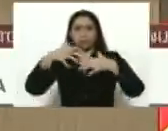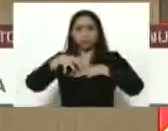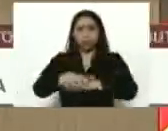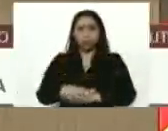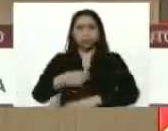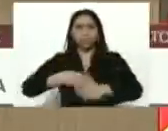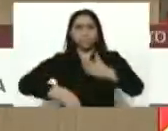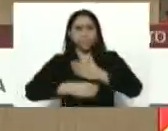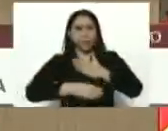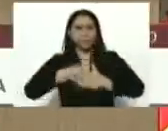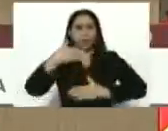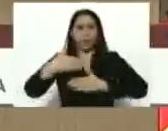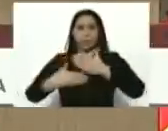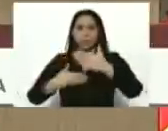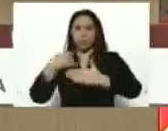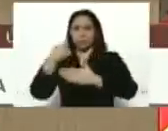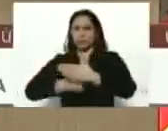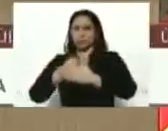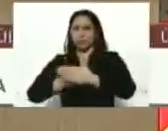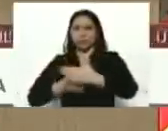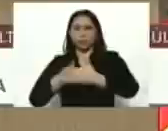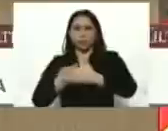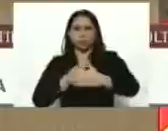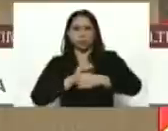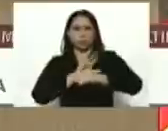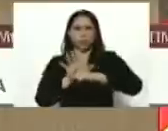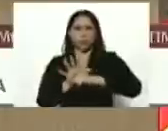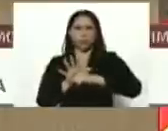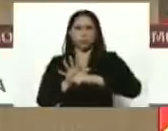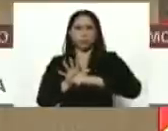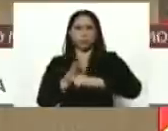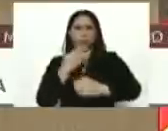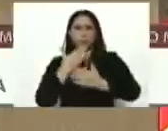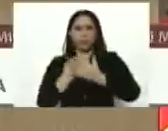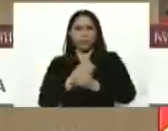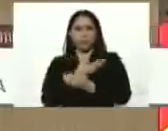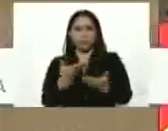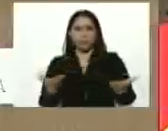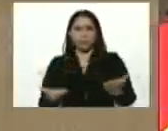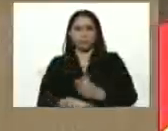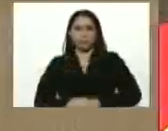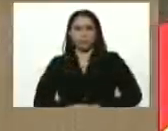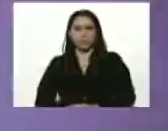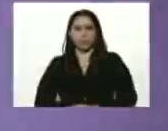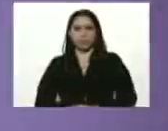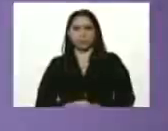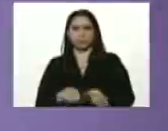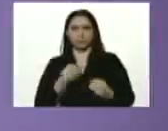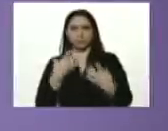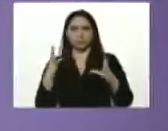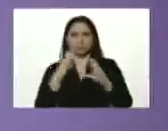vamos avanzando en el combate contra el COVID-19. Muchísimas gracias. Buenas noches.